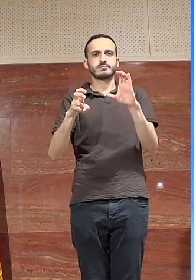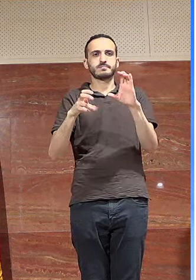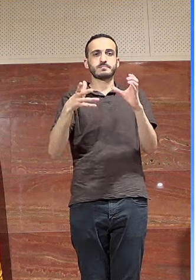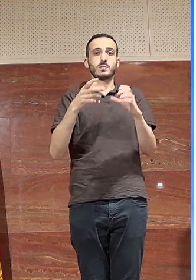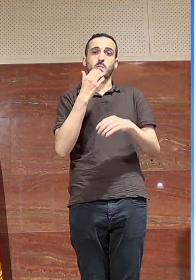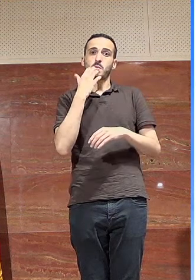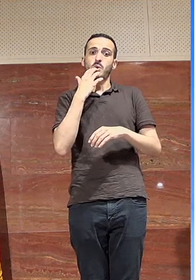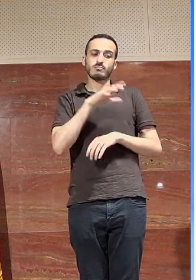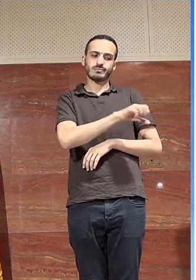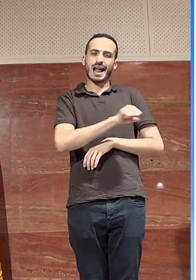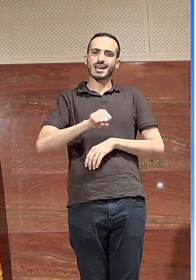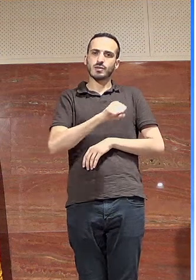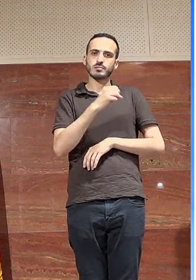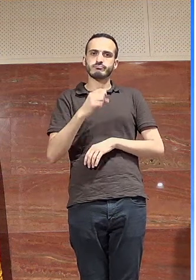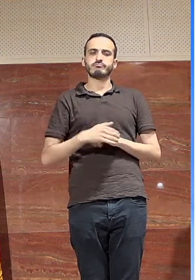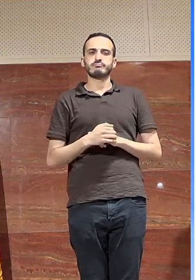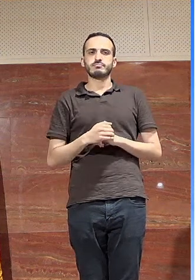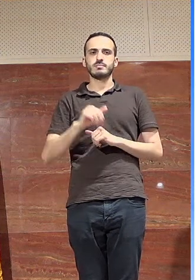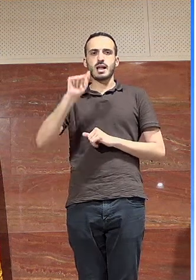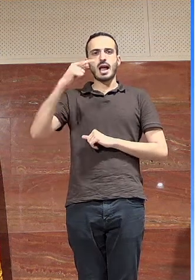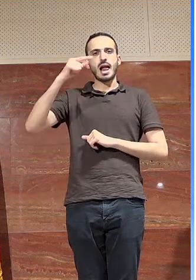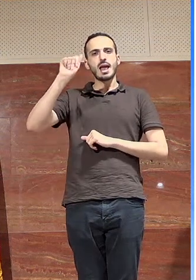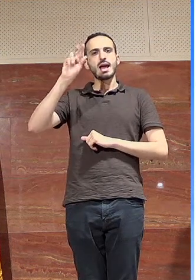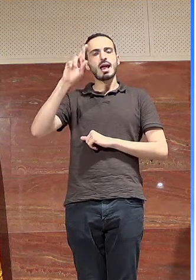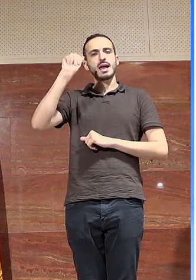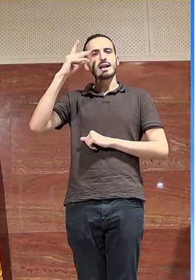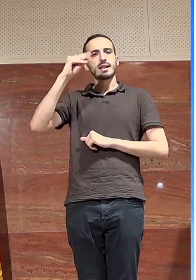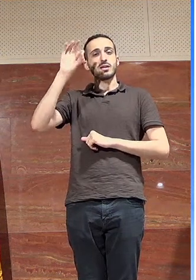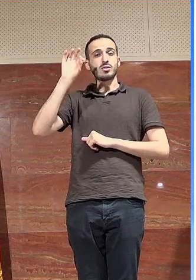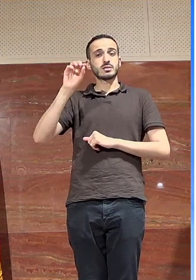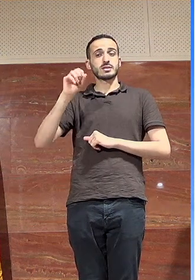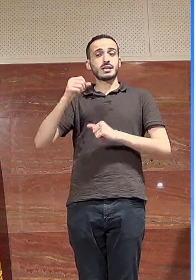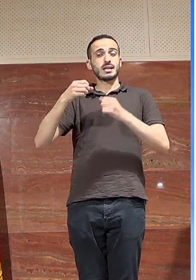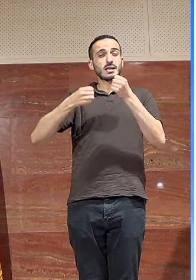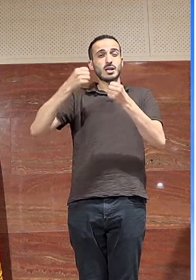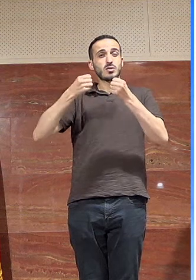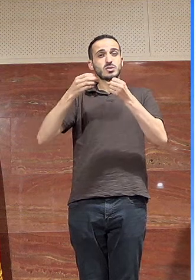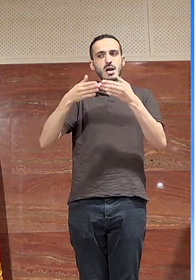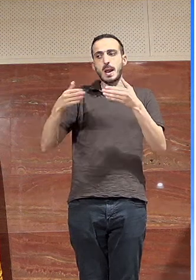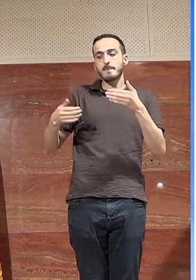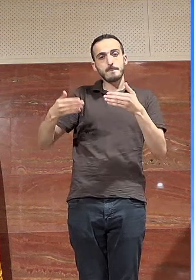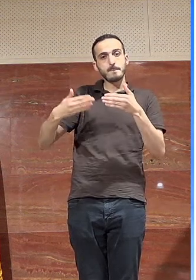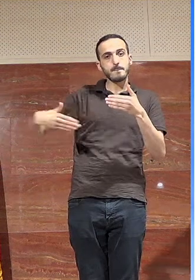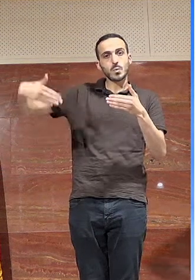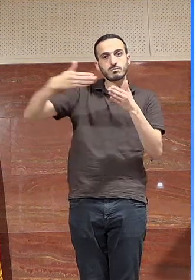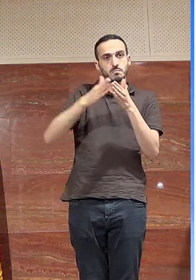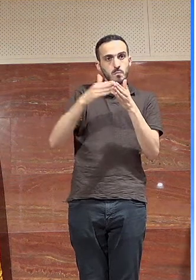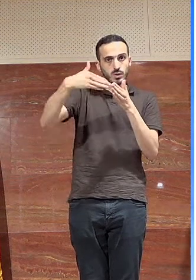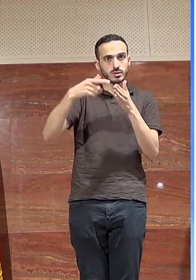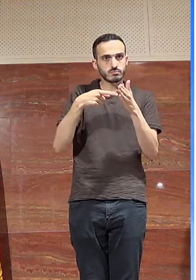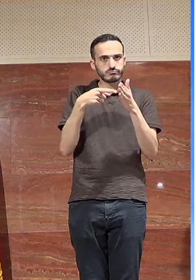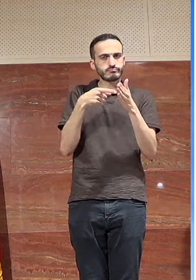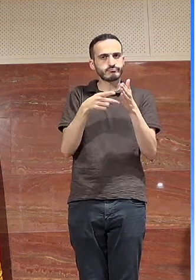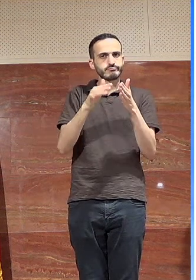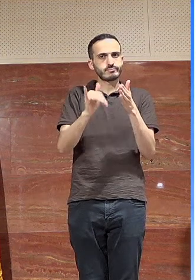que se instala en la puerta del vehículo o bien en el agarrador de serie, una superficie de transferencia